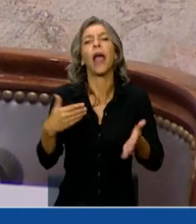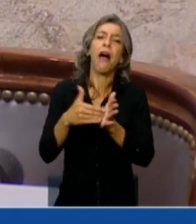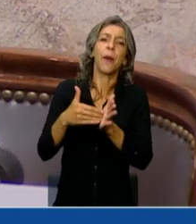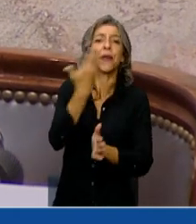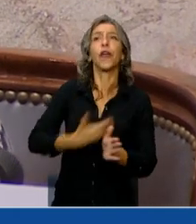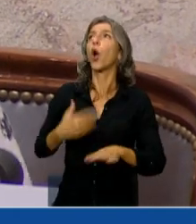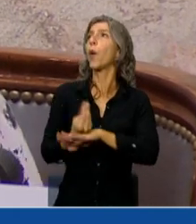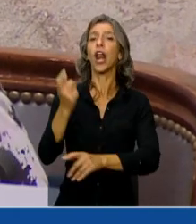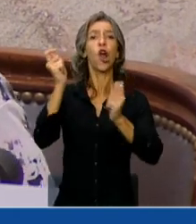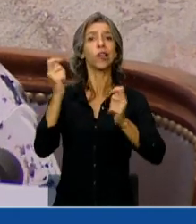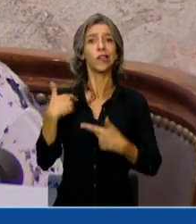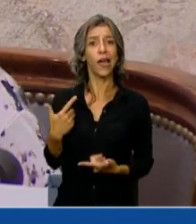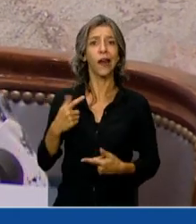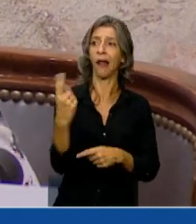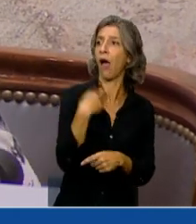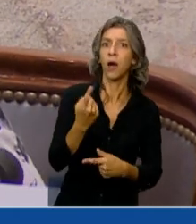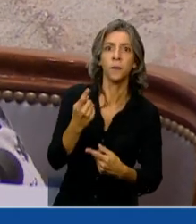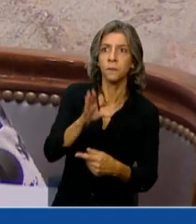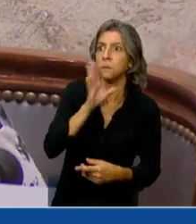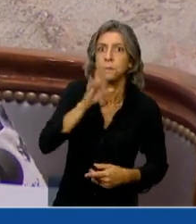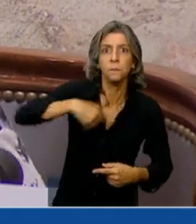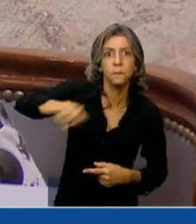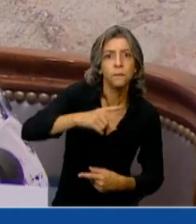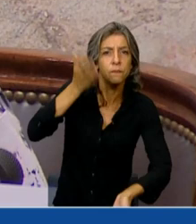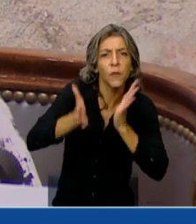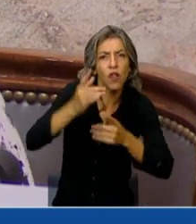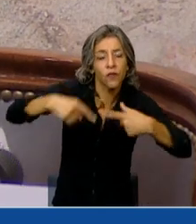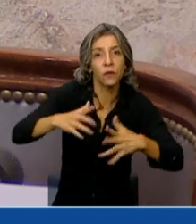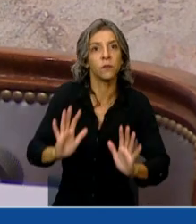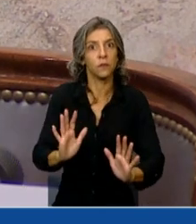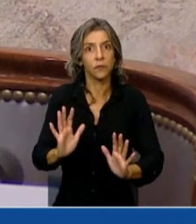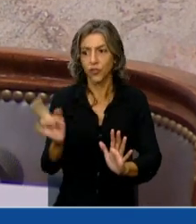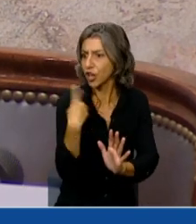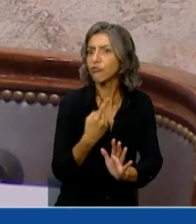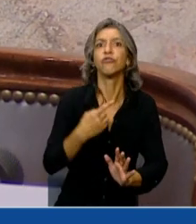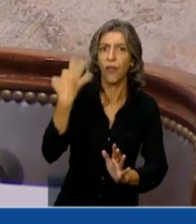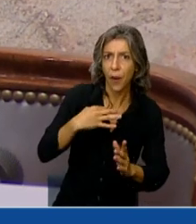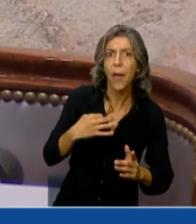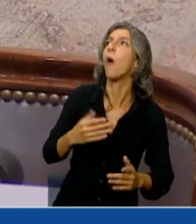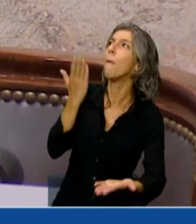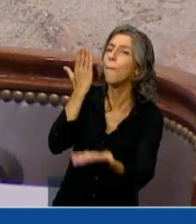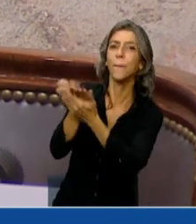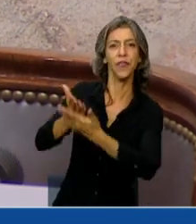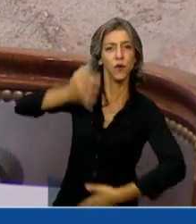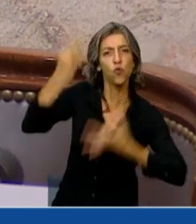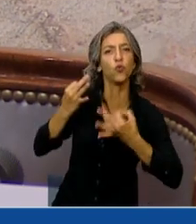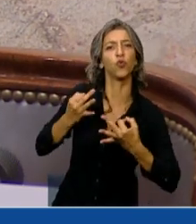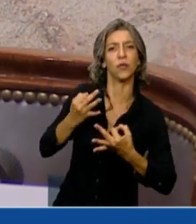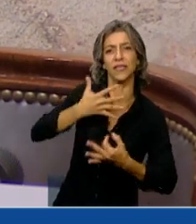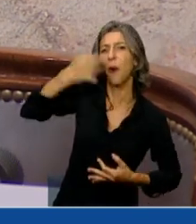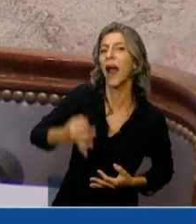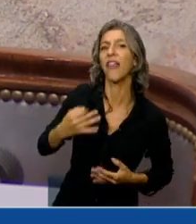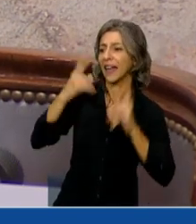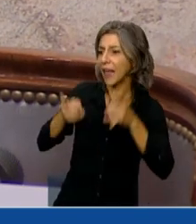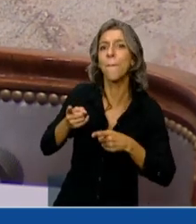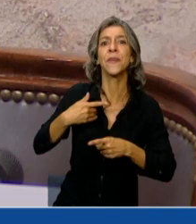turno someten el reclamo riguroso por la justicia, por la verdad y por la cárcel común a todos